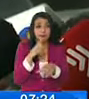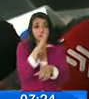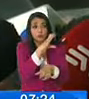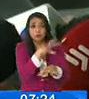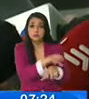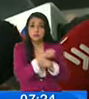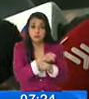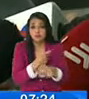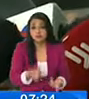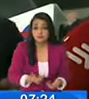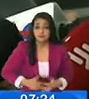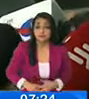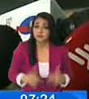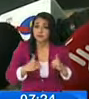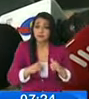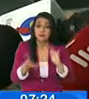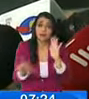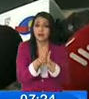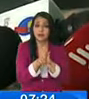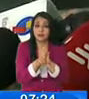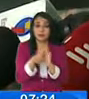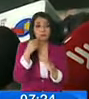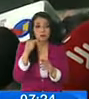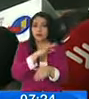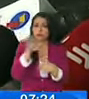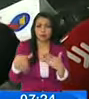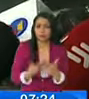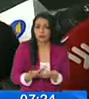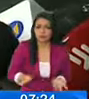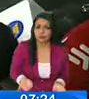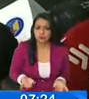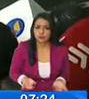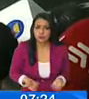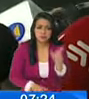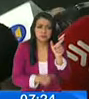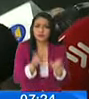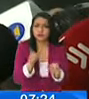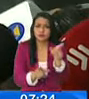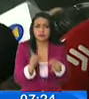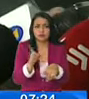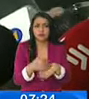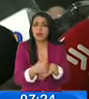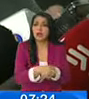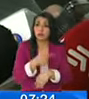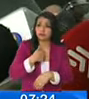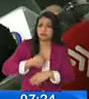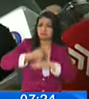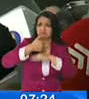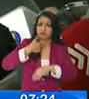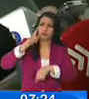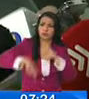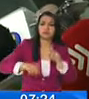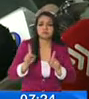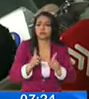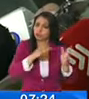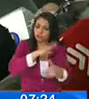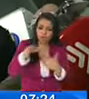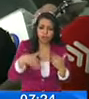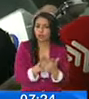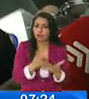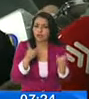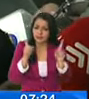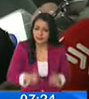firme. Entiendo que la ley está para todos, ninguno está por encima de la ley, ninguno puede hacer otra